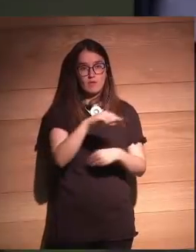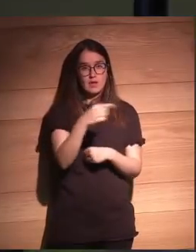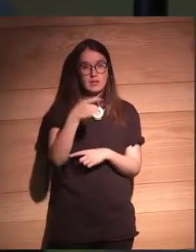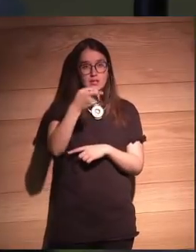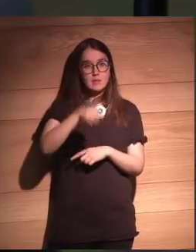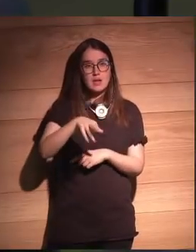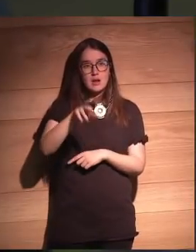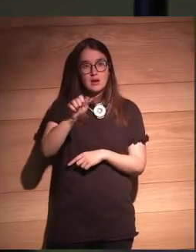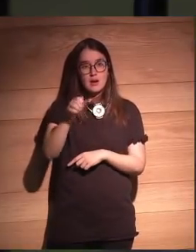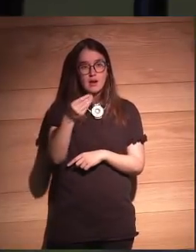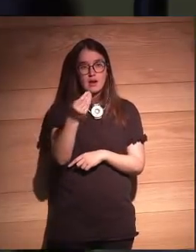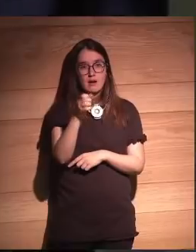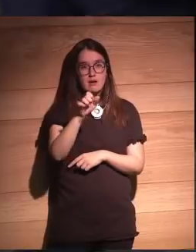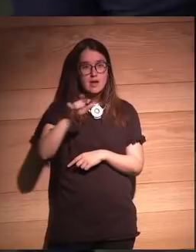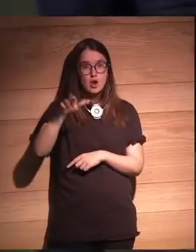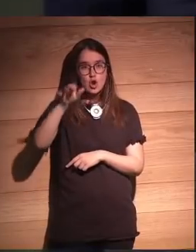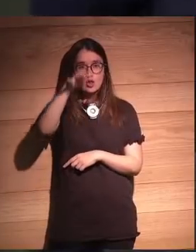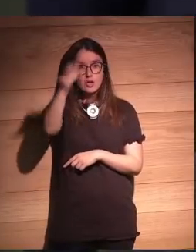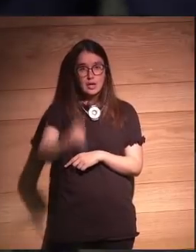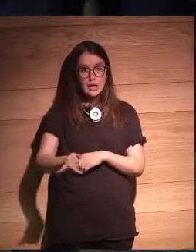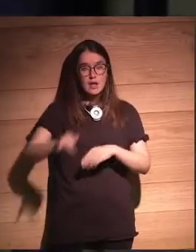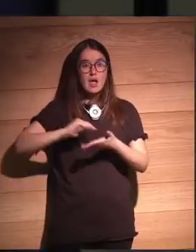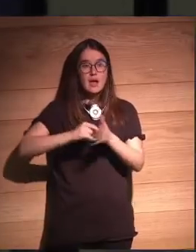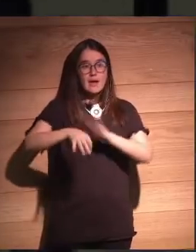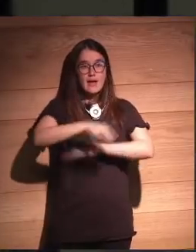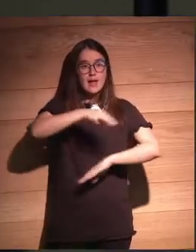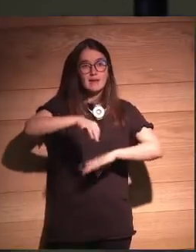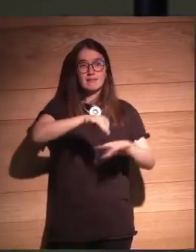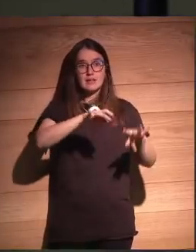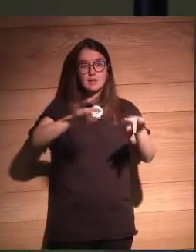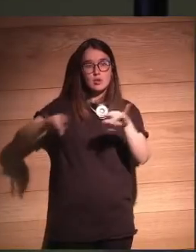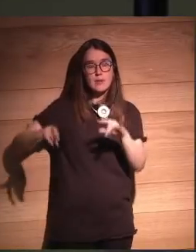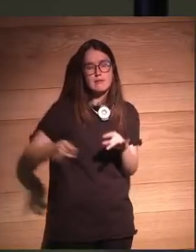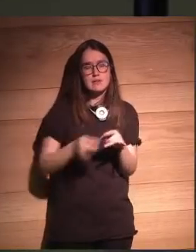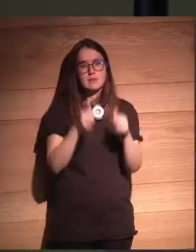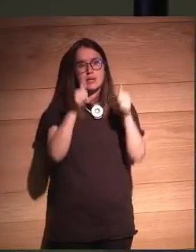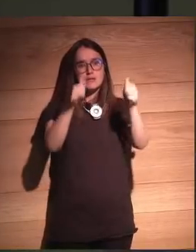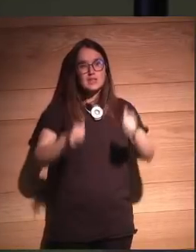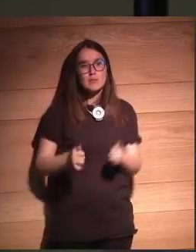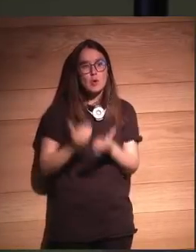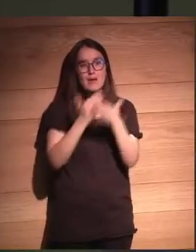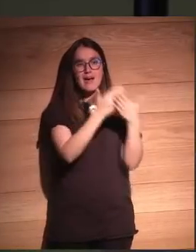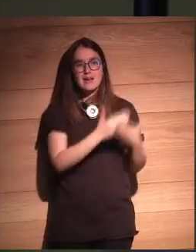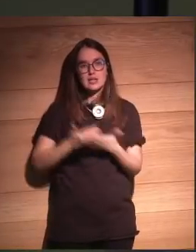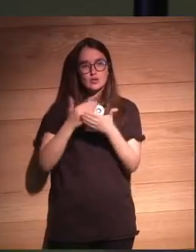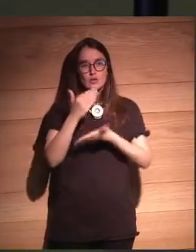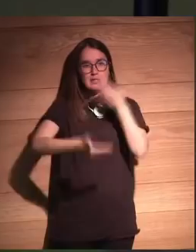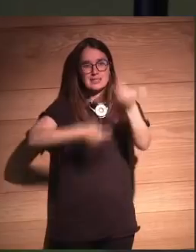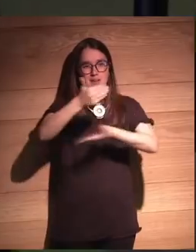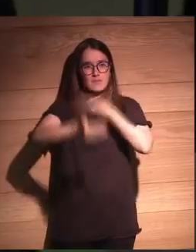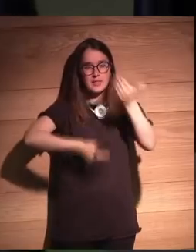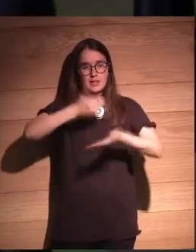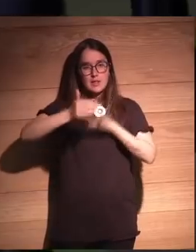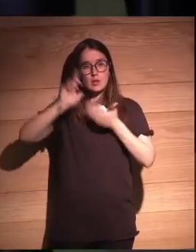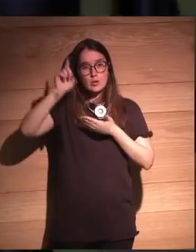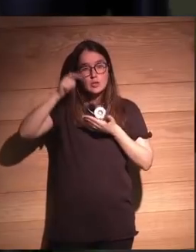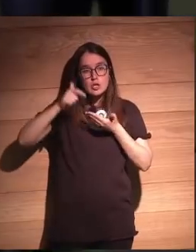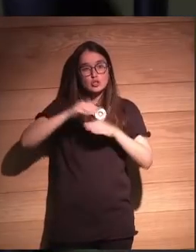Raquel Rodríguez, arquitecta y urbanista, diploma en estudios avanzados en el programa de doctorado Periferia, Sostenibilidad